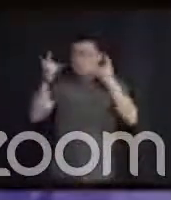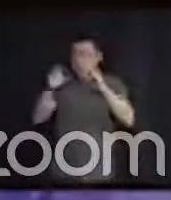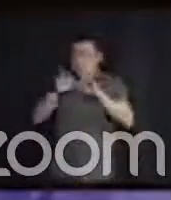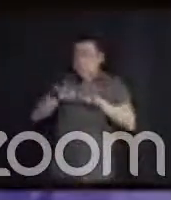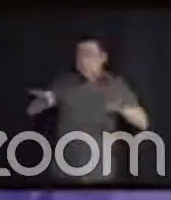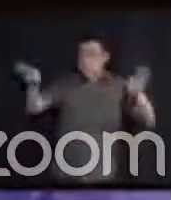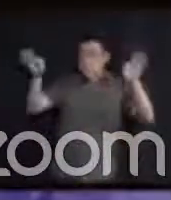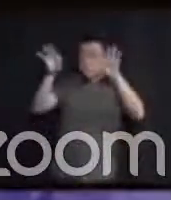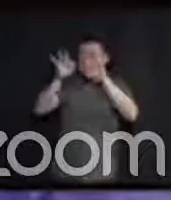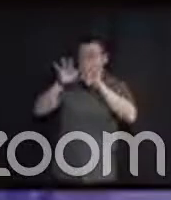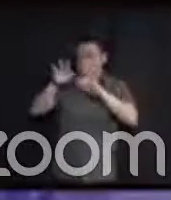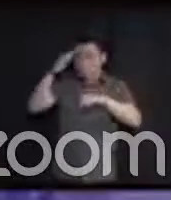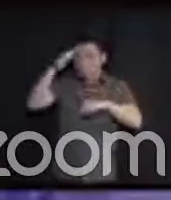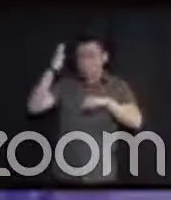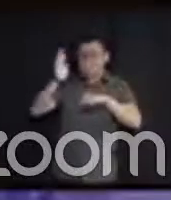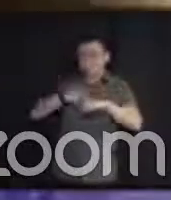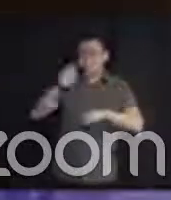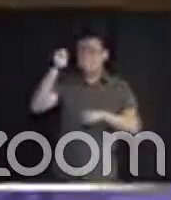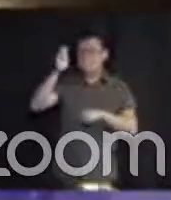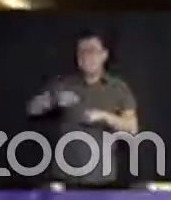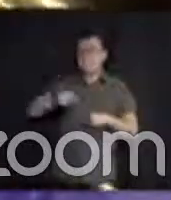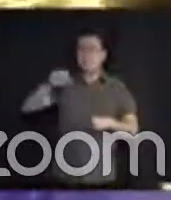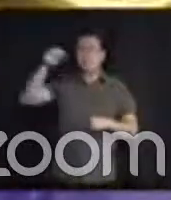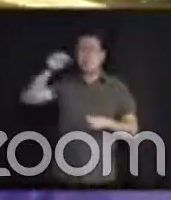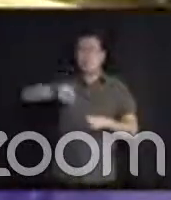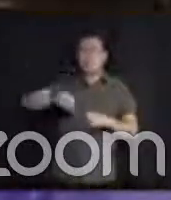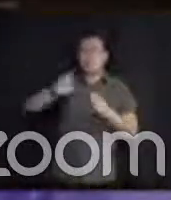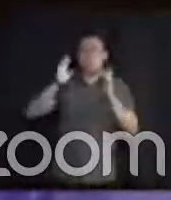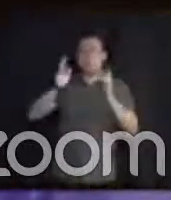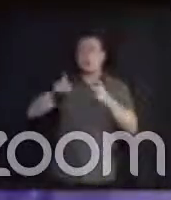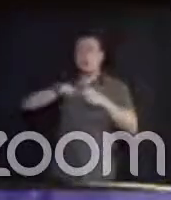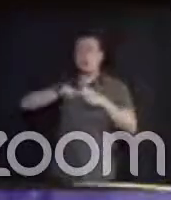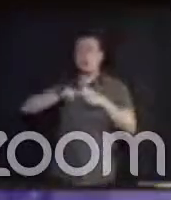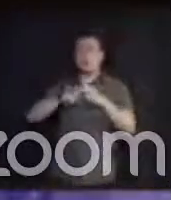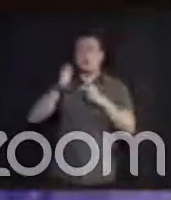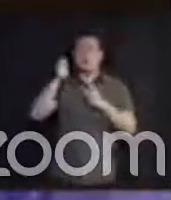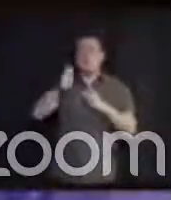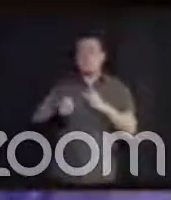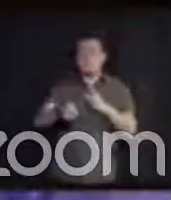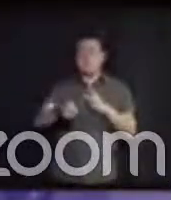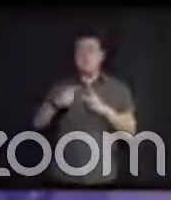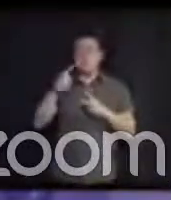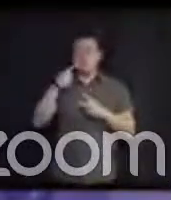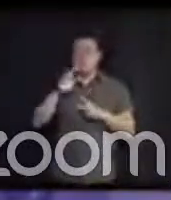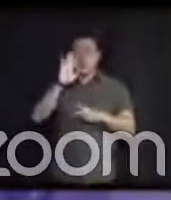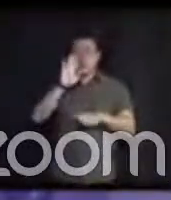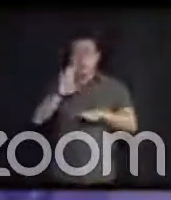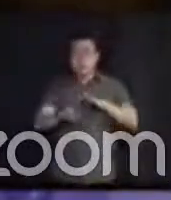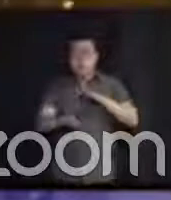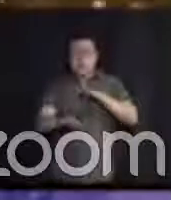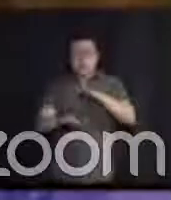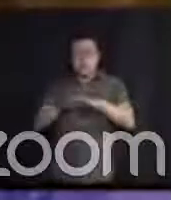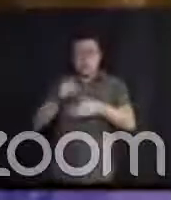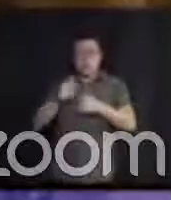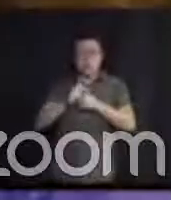Momentos inolvidables. Y hoy, estamos por iniciar el próximo paso